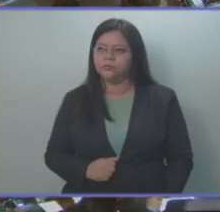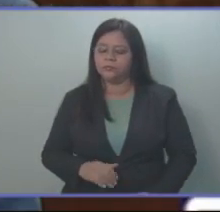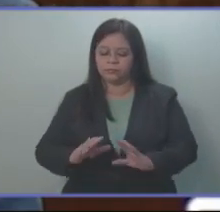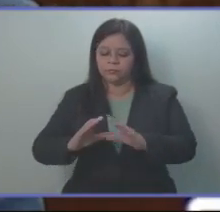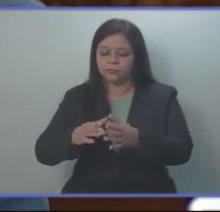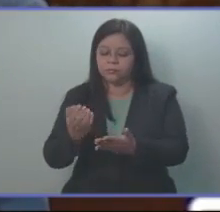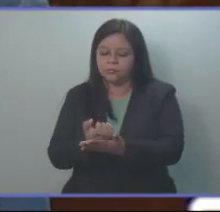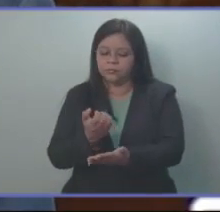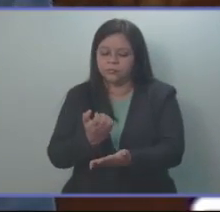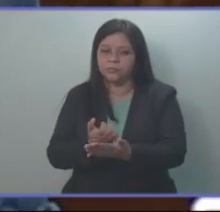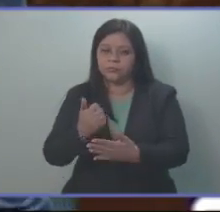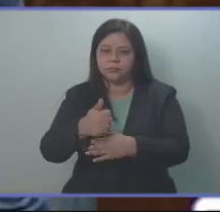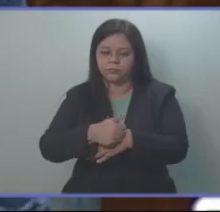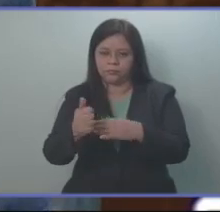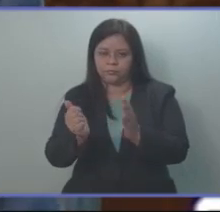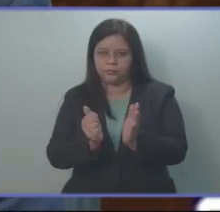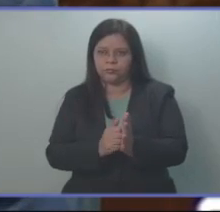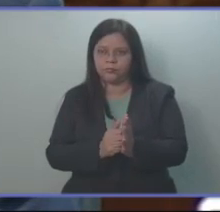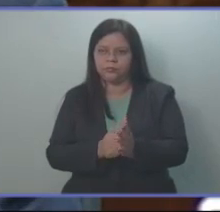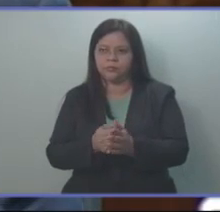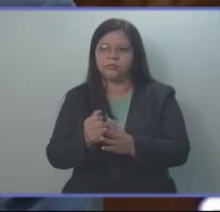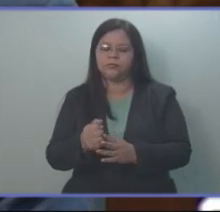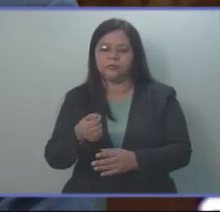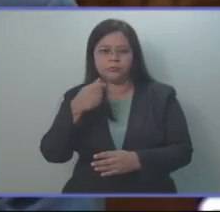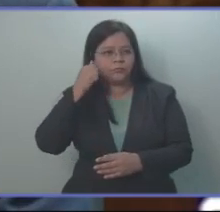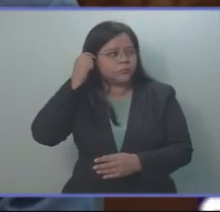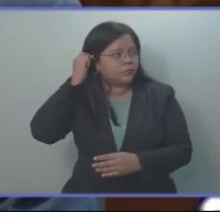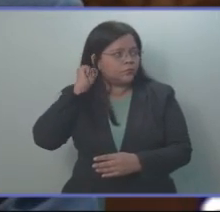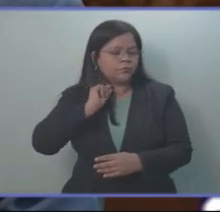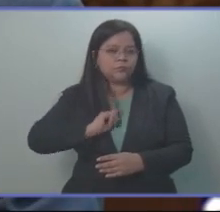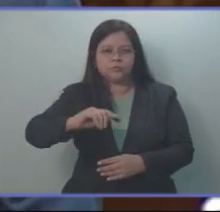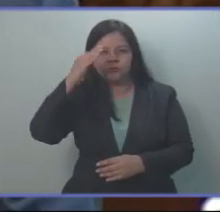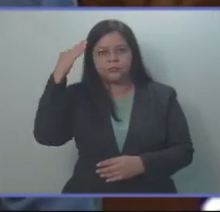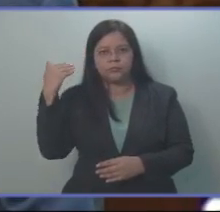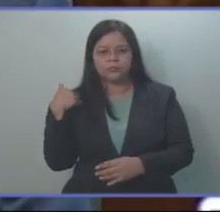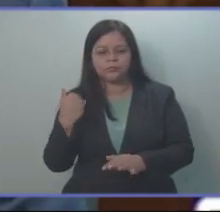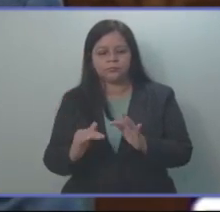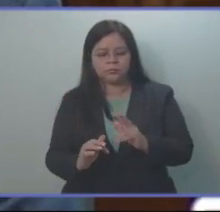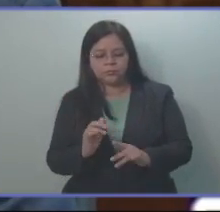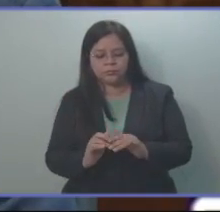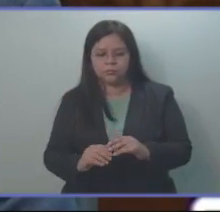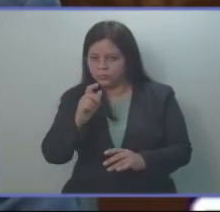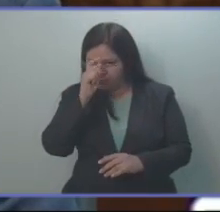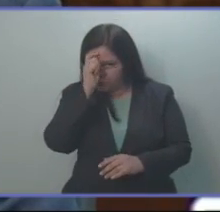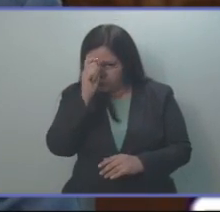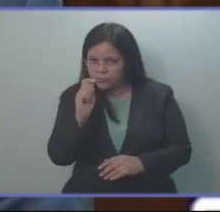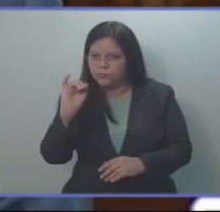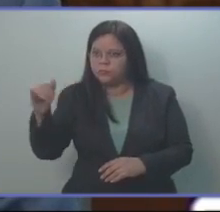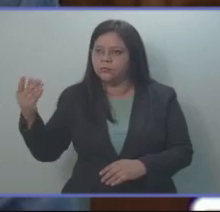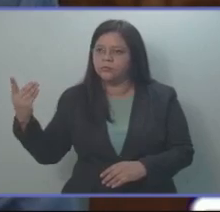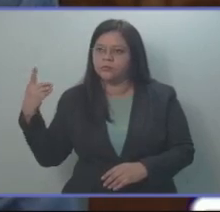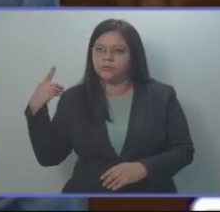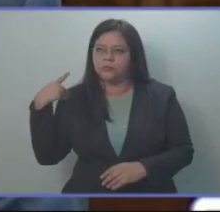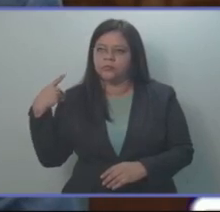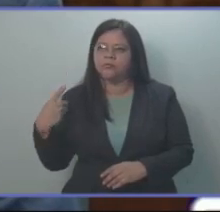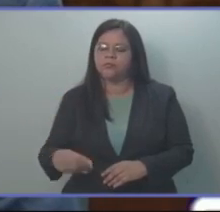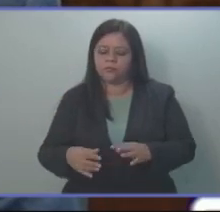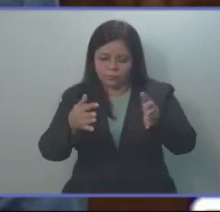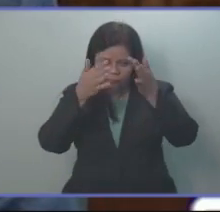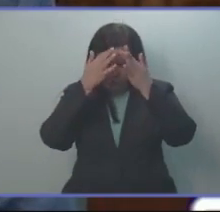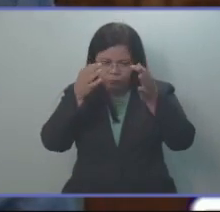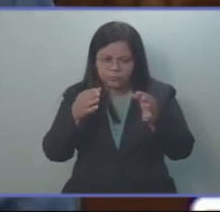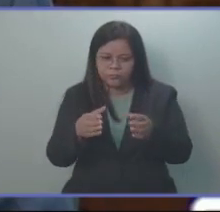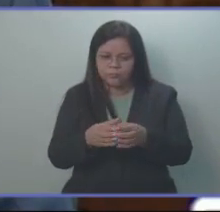Comisión de Economía, Palacio Legislativo, señores secretarios, honorable Junta Directiva presente, dictamen